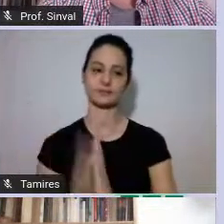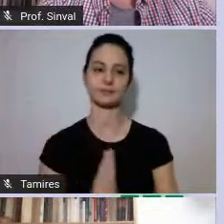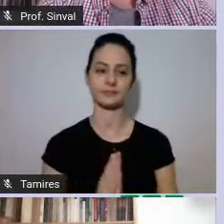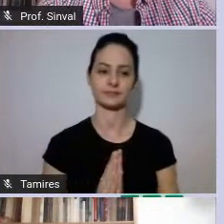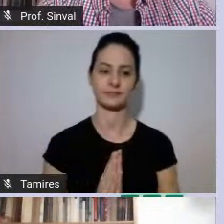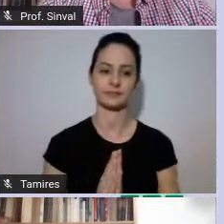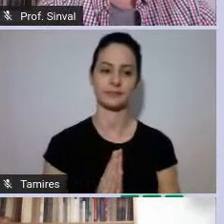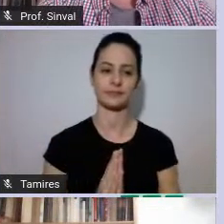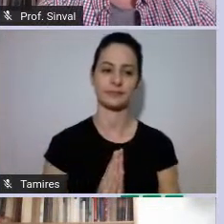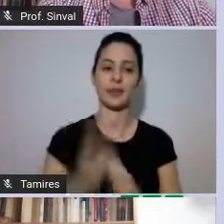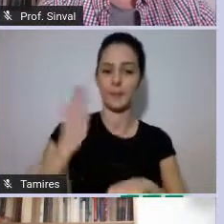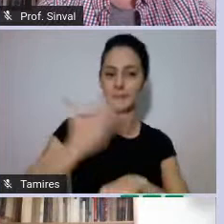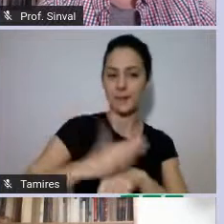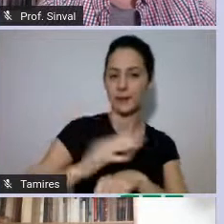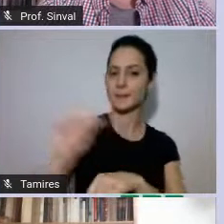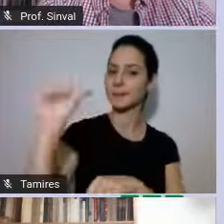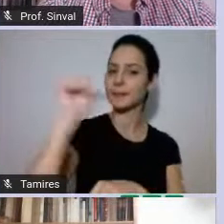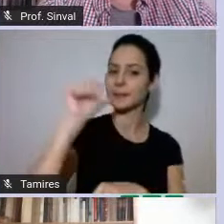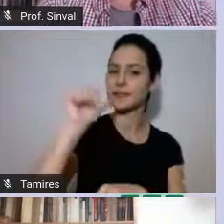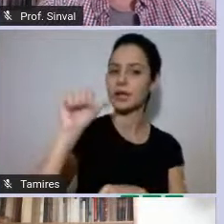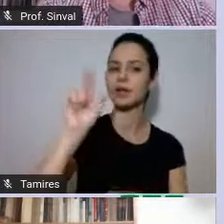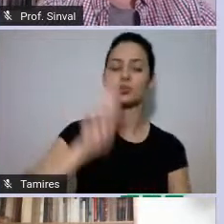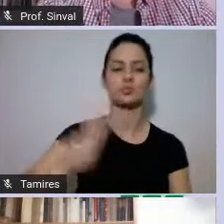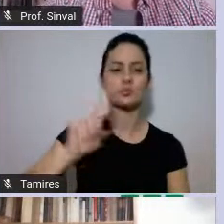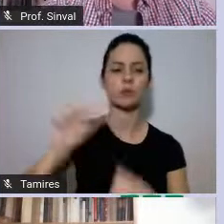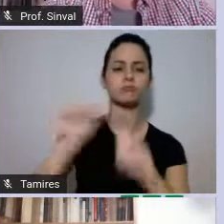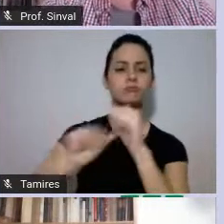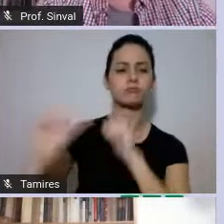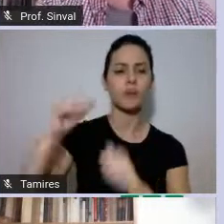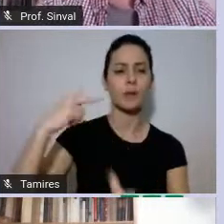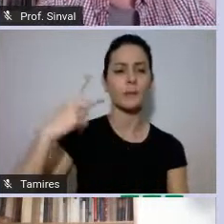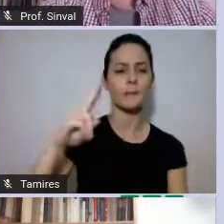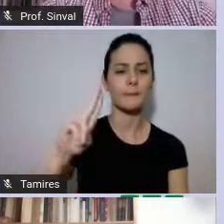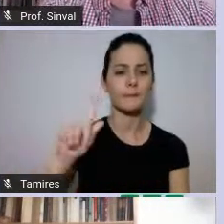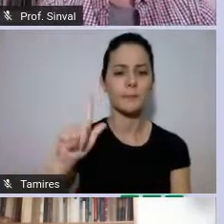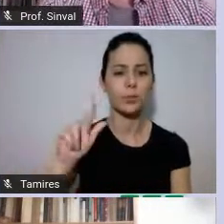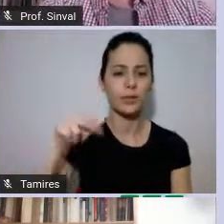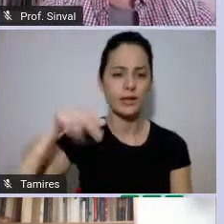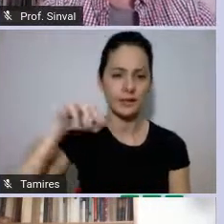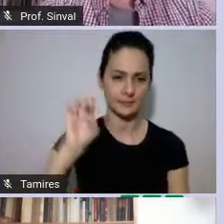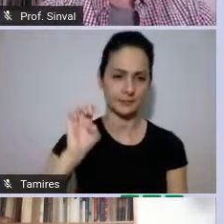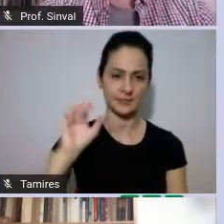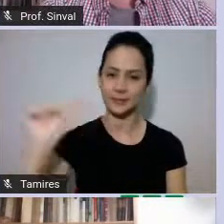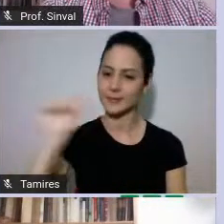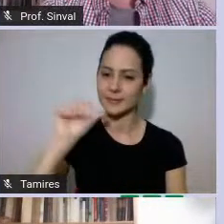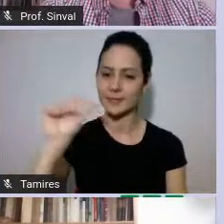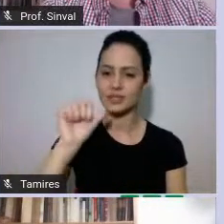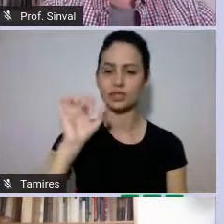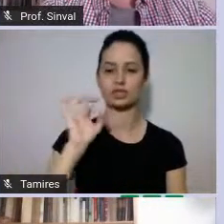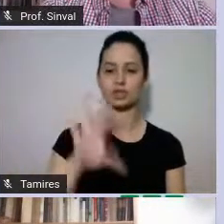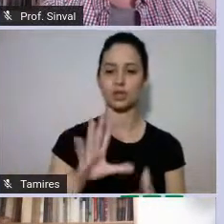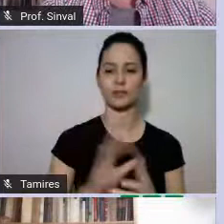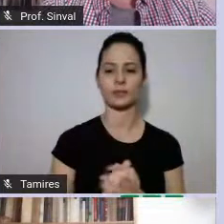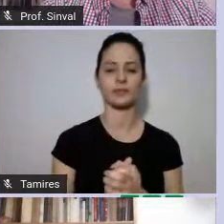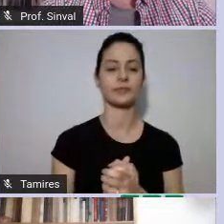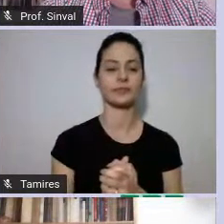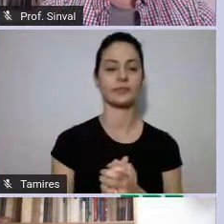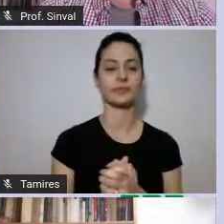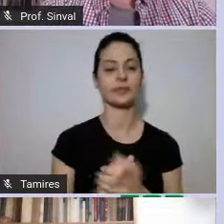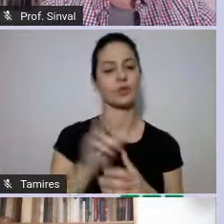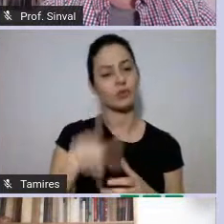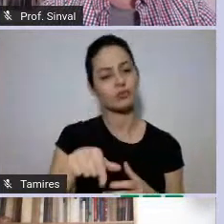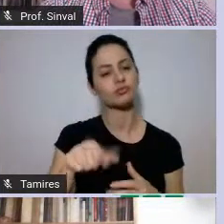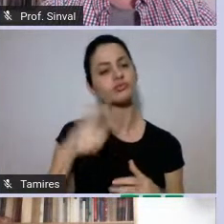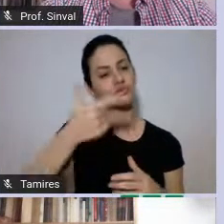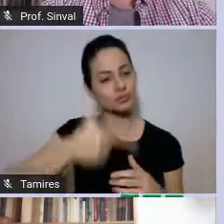la práctica de la, del consumo de pulque, la producción y el consumo de pulque, y no solamente el consumo del pulque, sino, insisto,